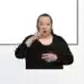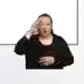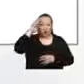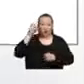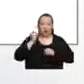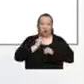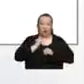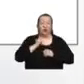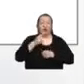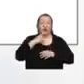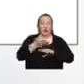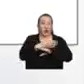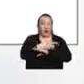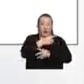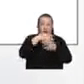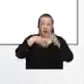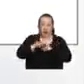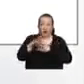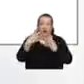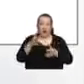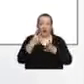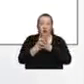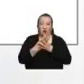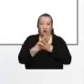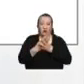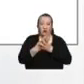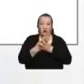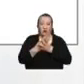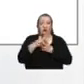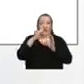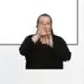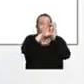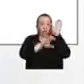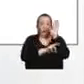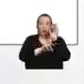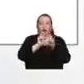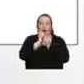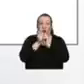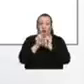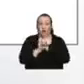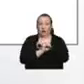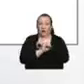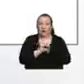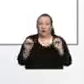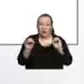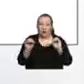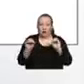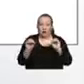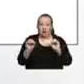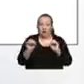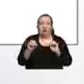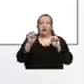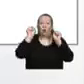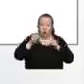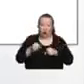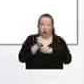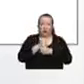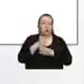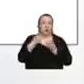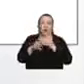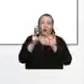hecho acaban de ingresar a las cárceles no decían que no se podía la constitución ha cambiado quiere decir que si se podía y no lo querían hacer